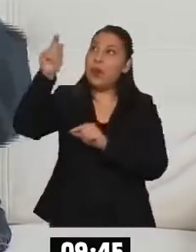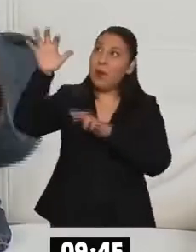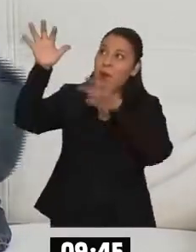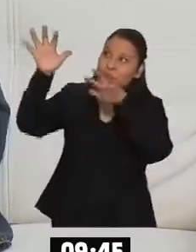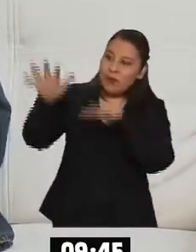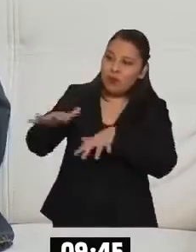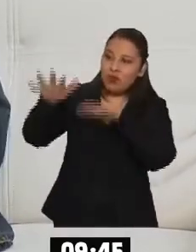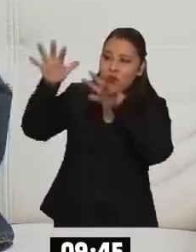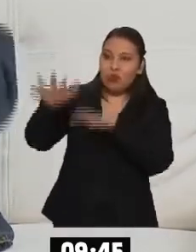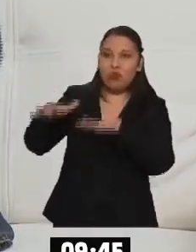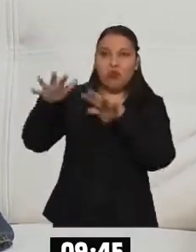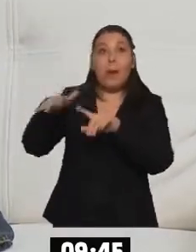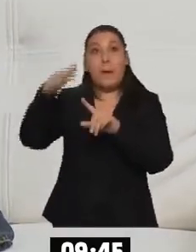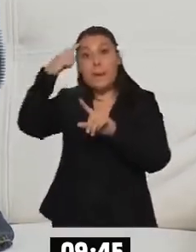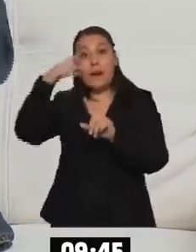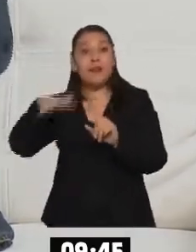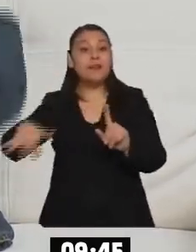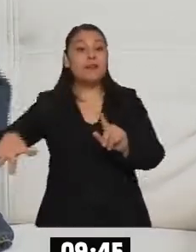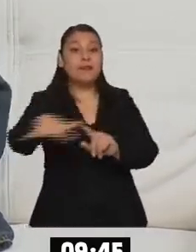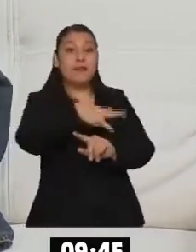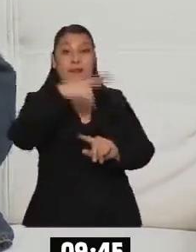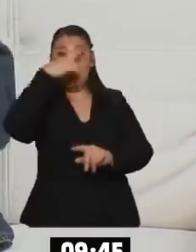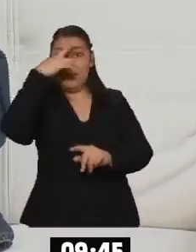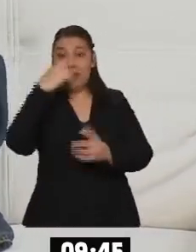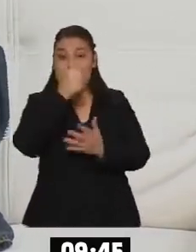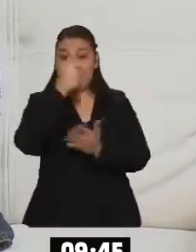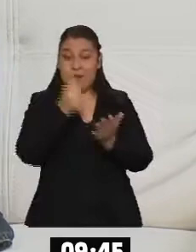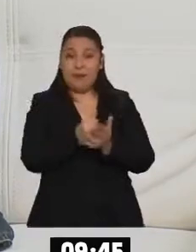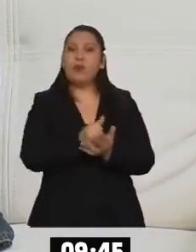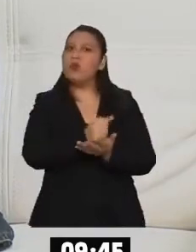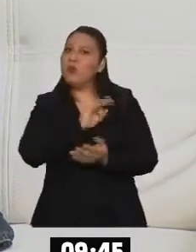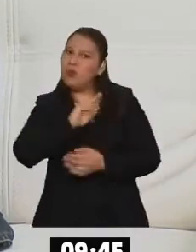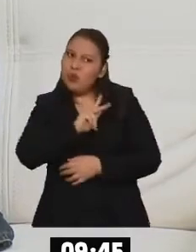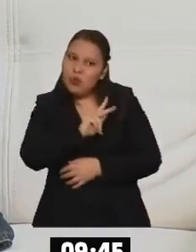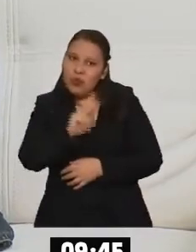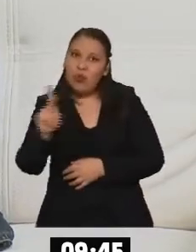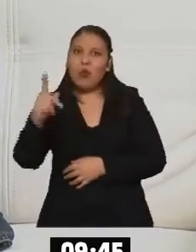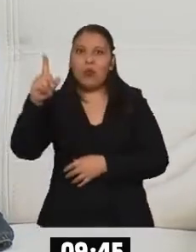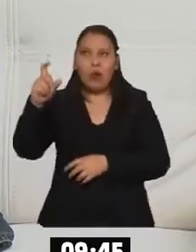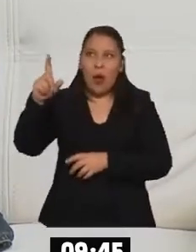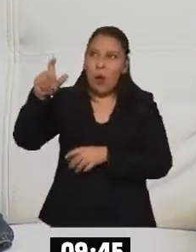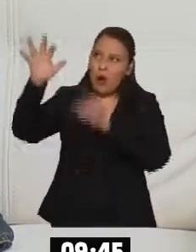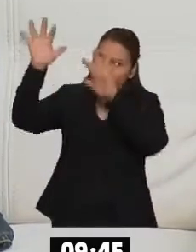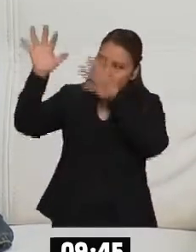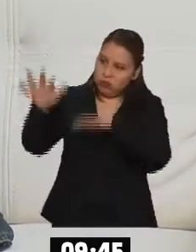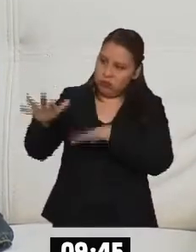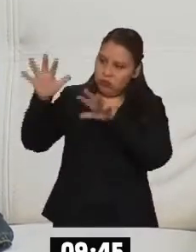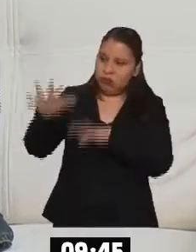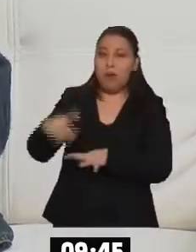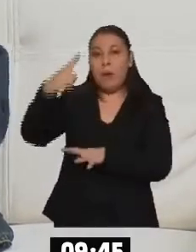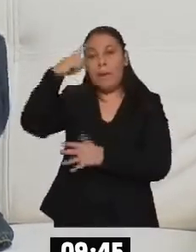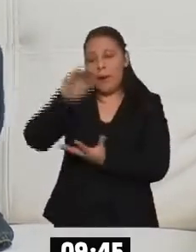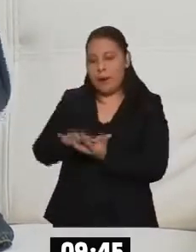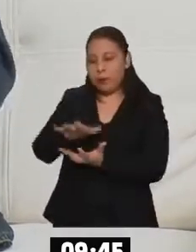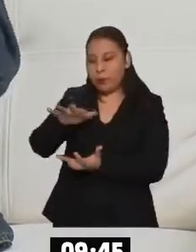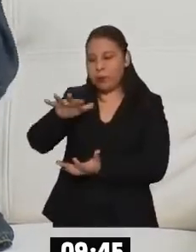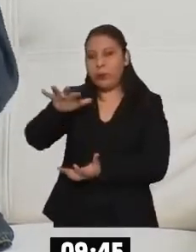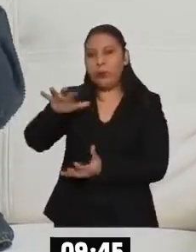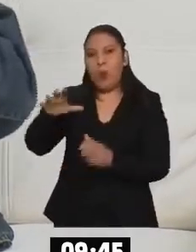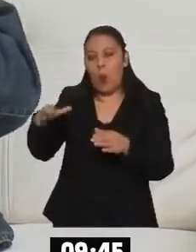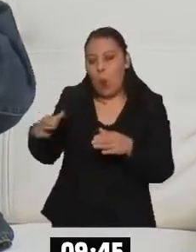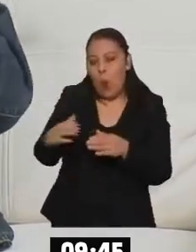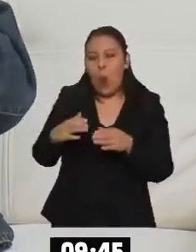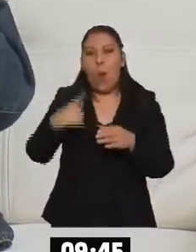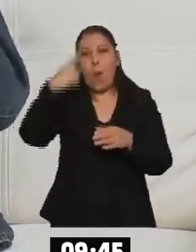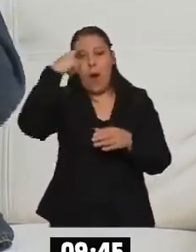en la ciudad de méxico que además terminaría con estos problemas de desabasto ahorraría energía para